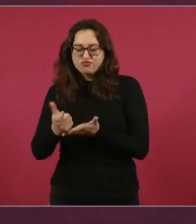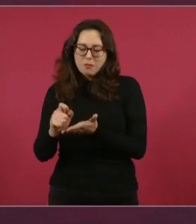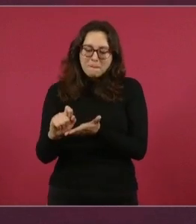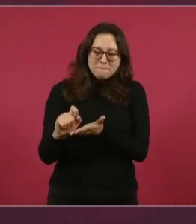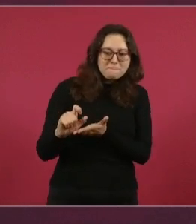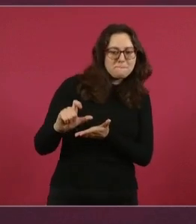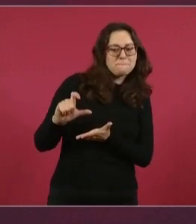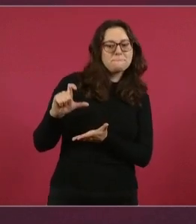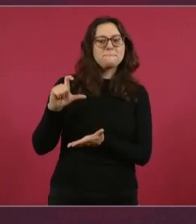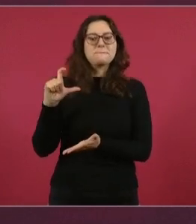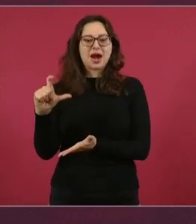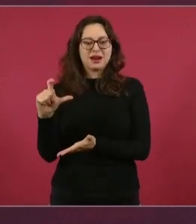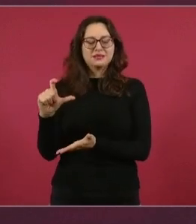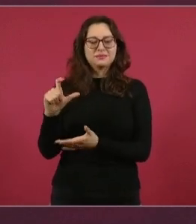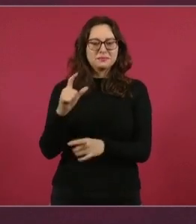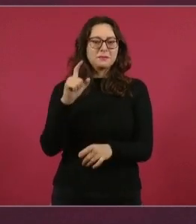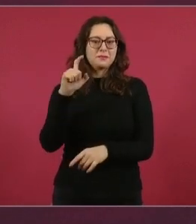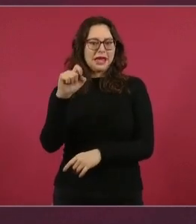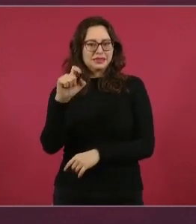Esto